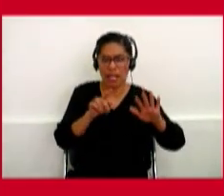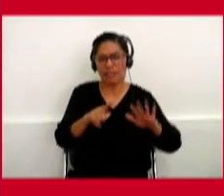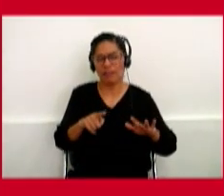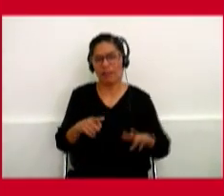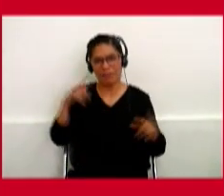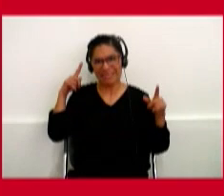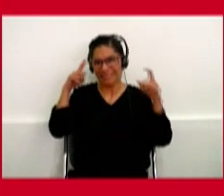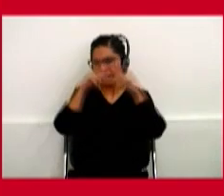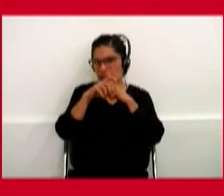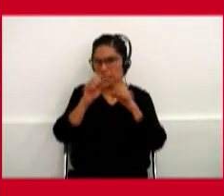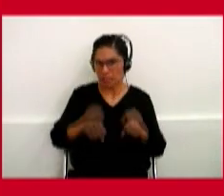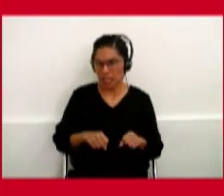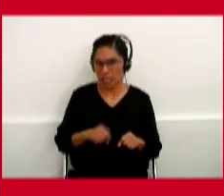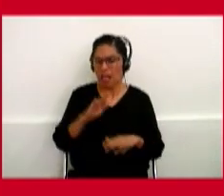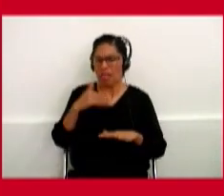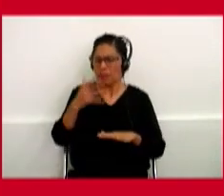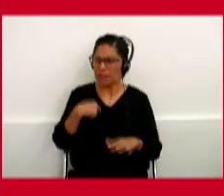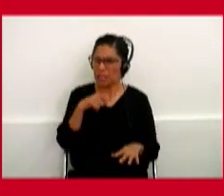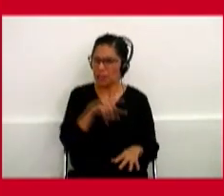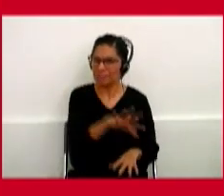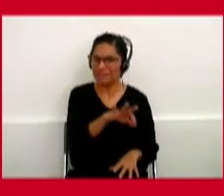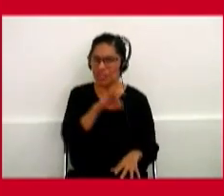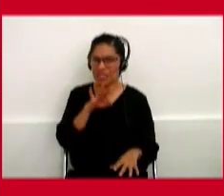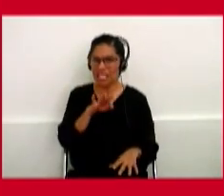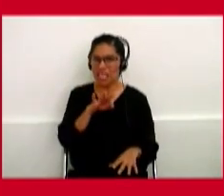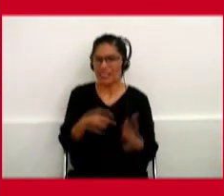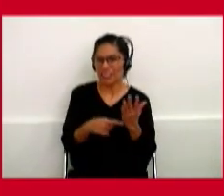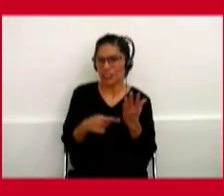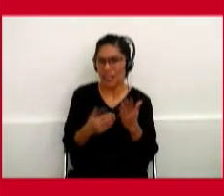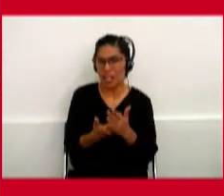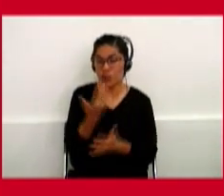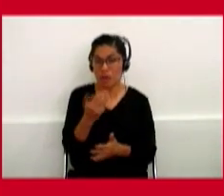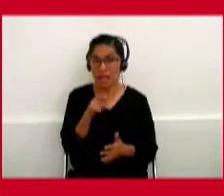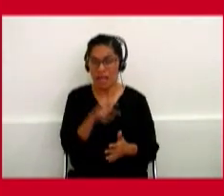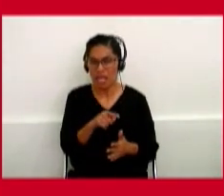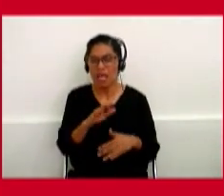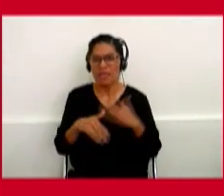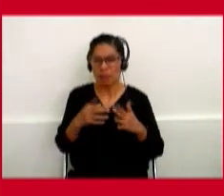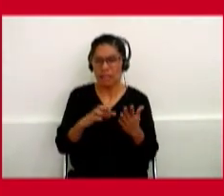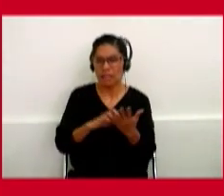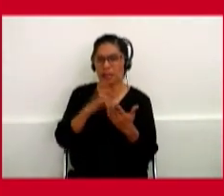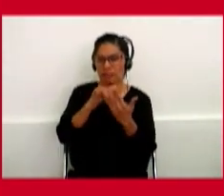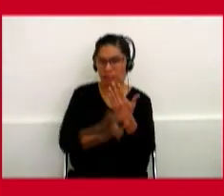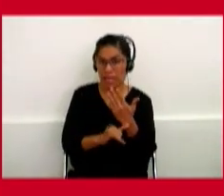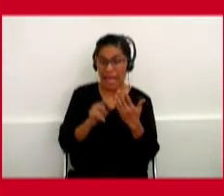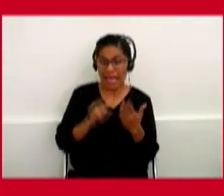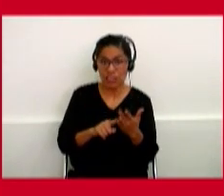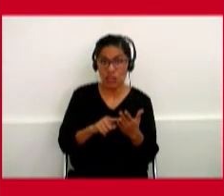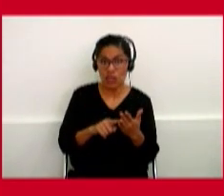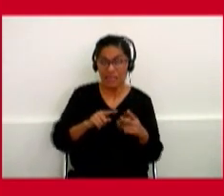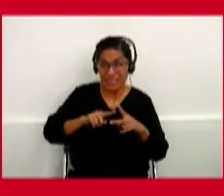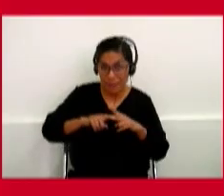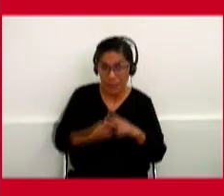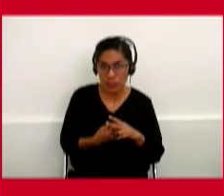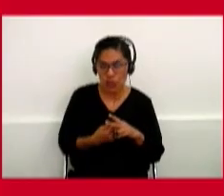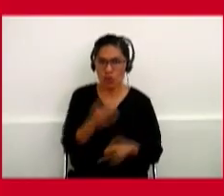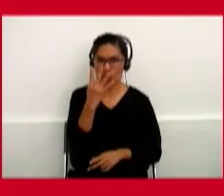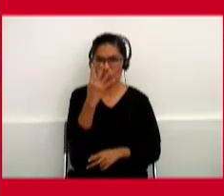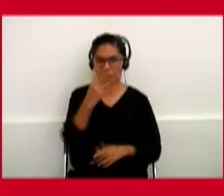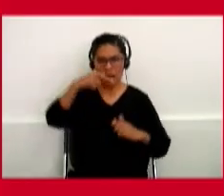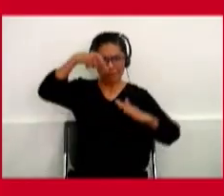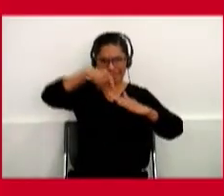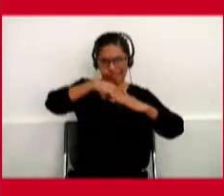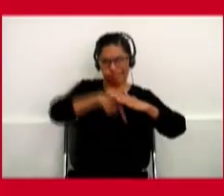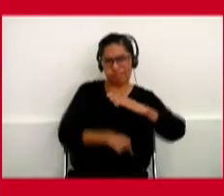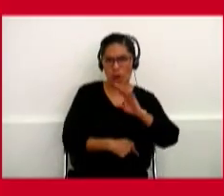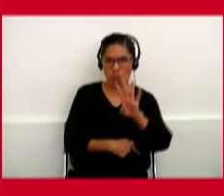Condestable apostó por esta tecnología, apostó por este proyecto y nos permitió hacer 4 disparos de arranque. El primer arranque, si ustedes